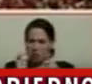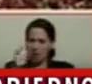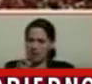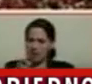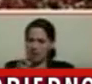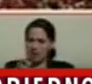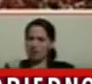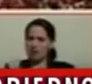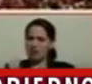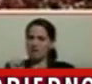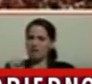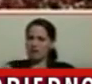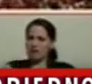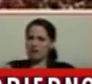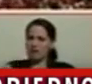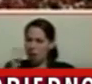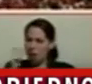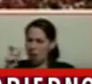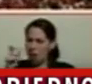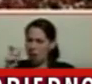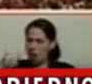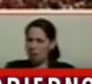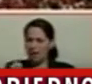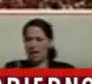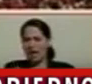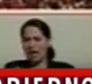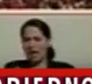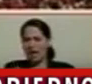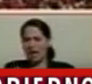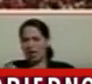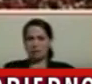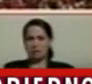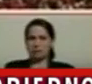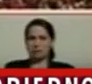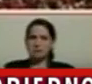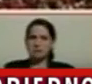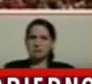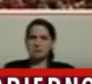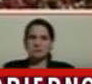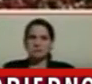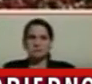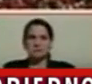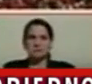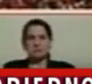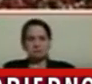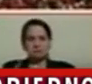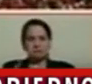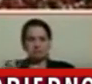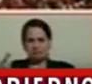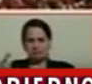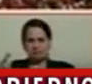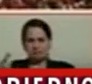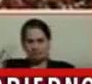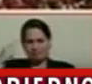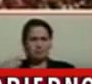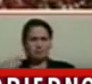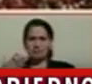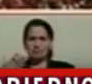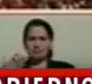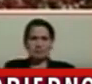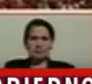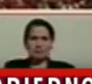Está loco, sí, claro que está loco, pero va más allá. Es una manipulación que ellos crean,